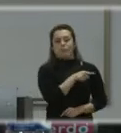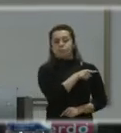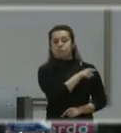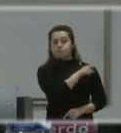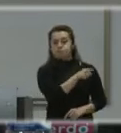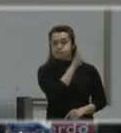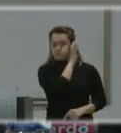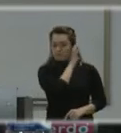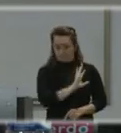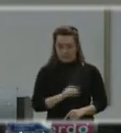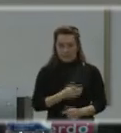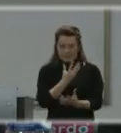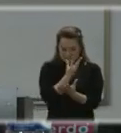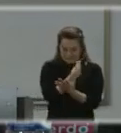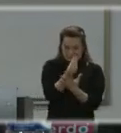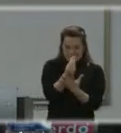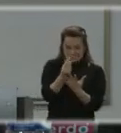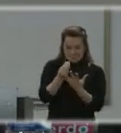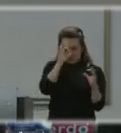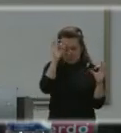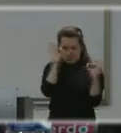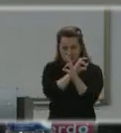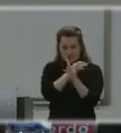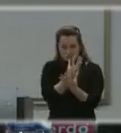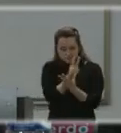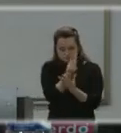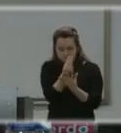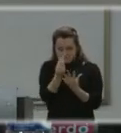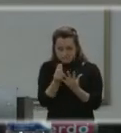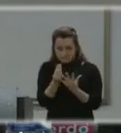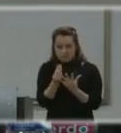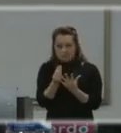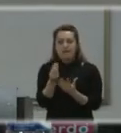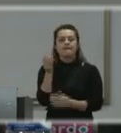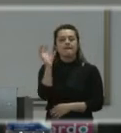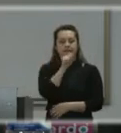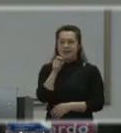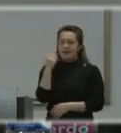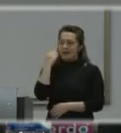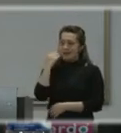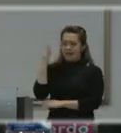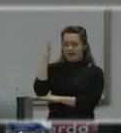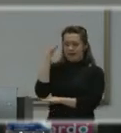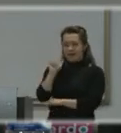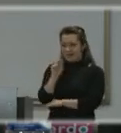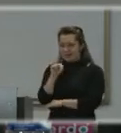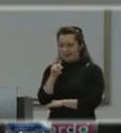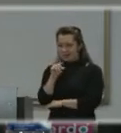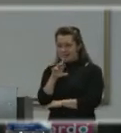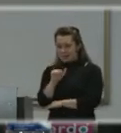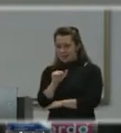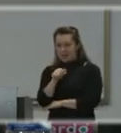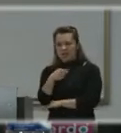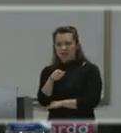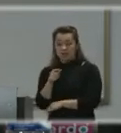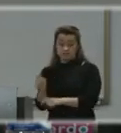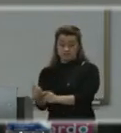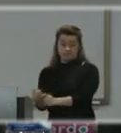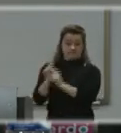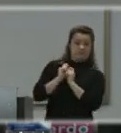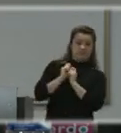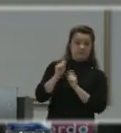En los grupos focales también, también salió a la luz algo que mencionó Andrea anteriormente, y es ver la interdicción